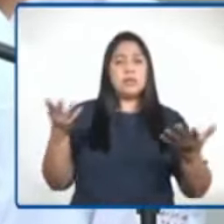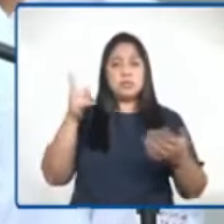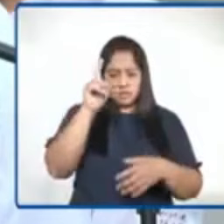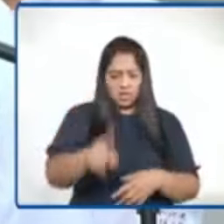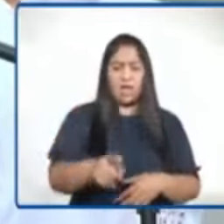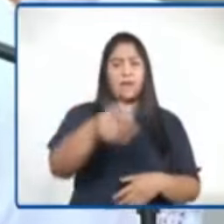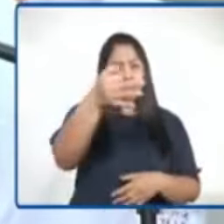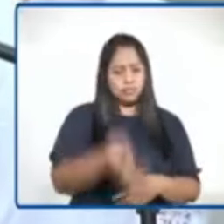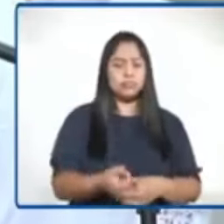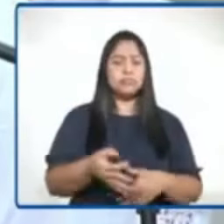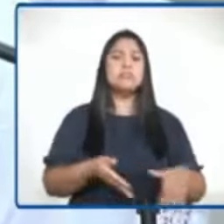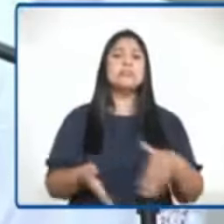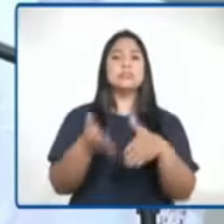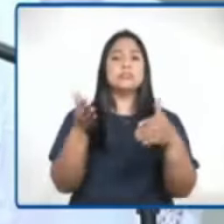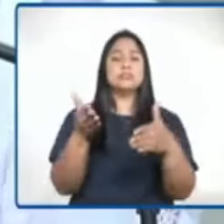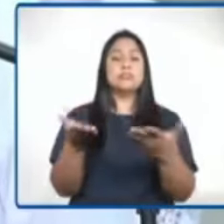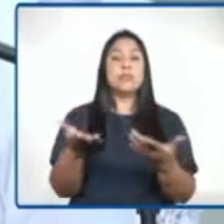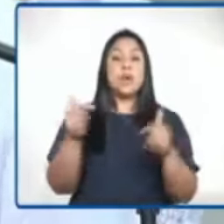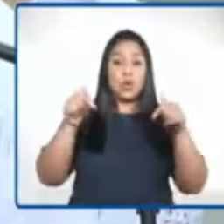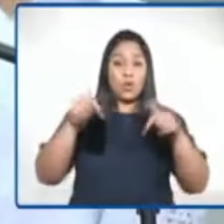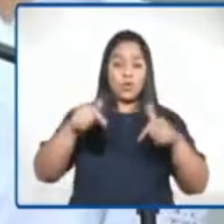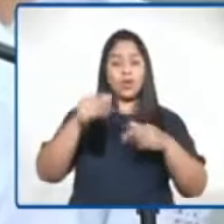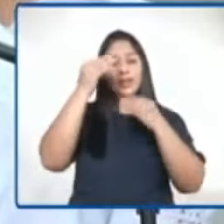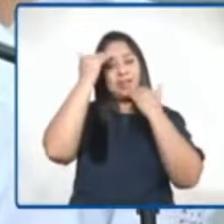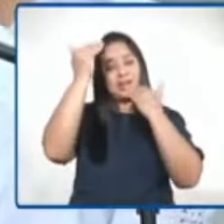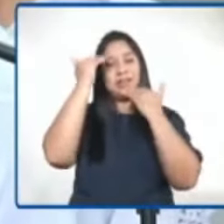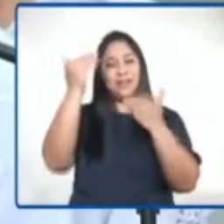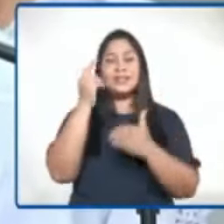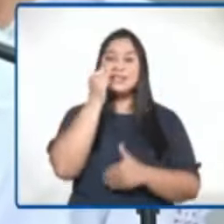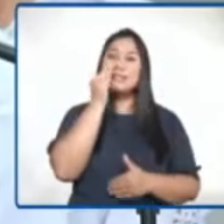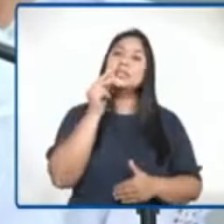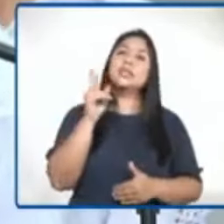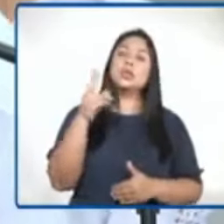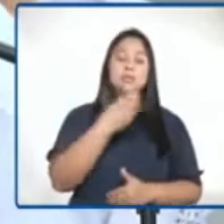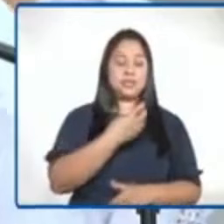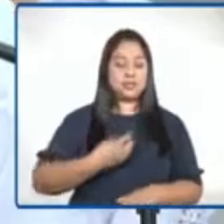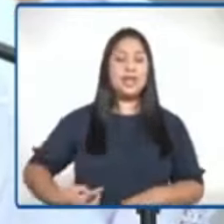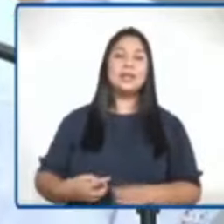digna. Hoy agradezco, señor presidente,